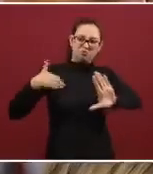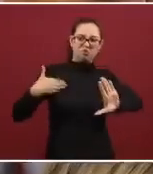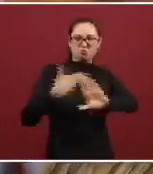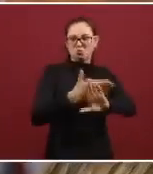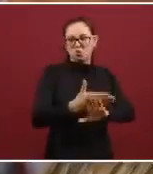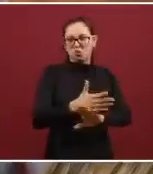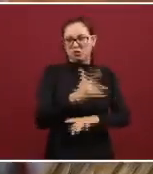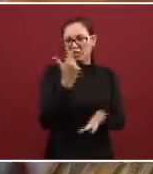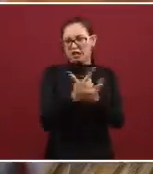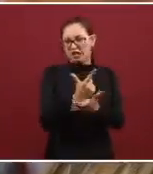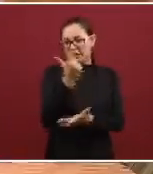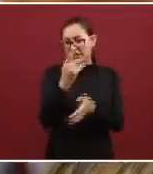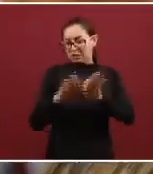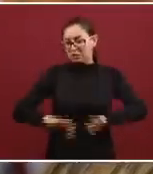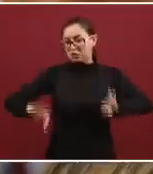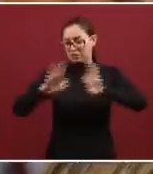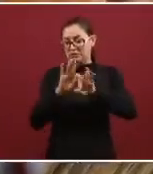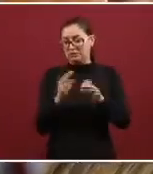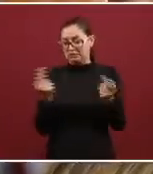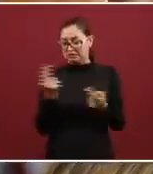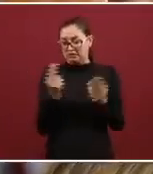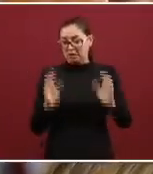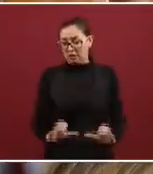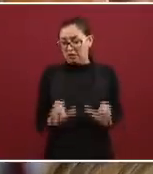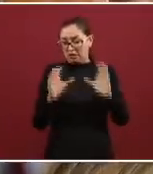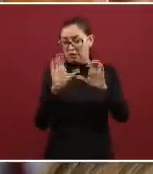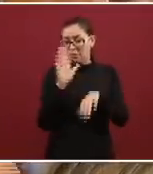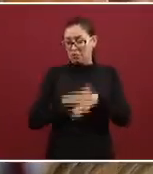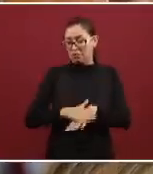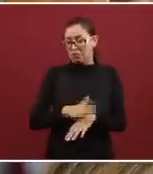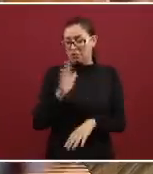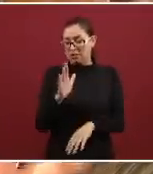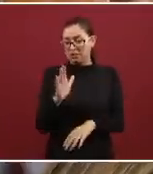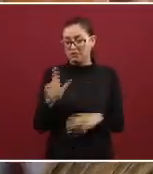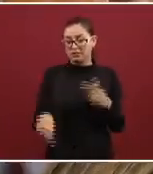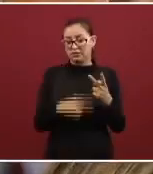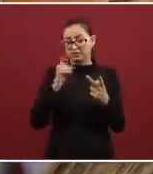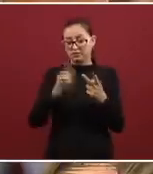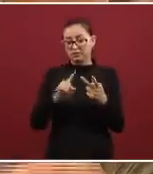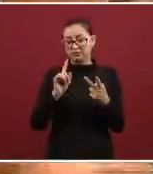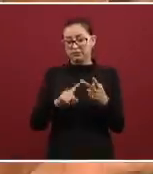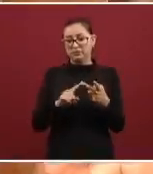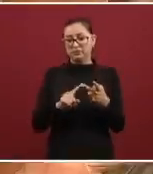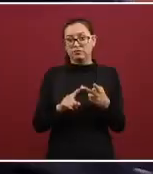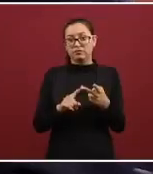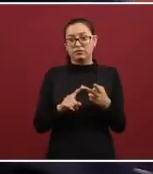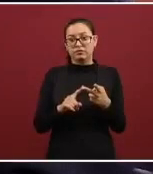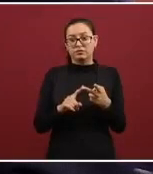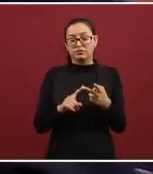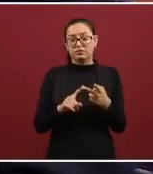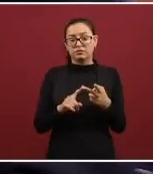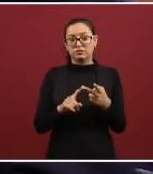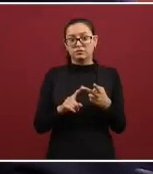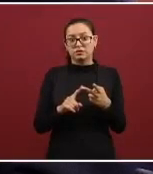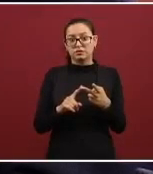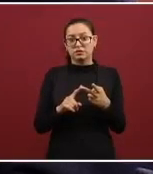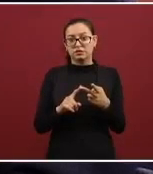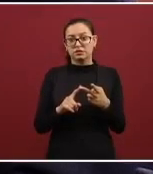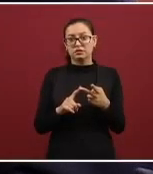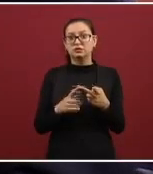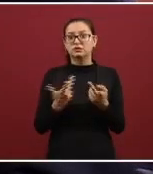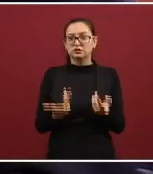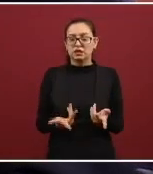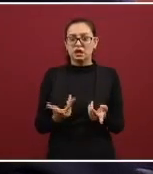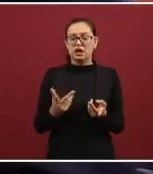de seguridad hacia esta población? Eso por un lado. Y por otro, sobre el proceso, sobre la posibilidad de la revocación